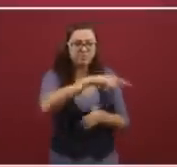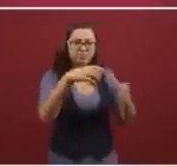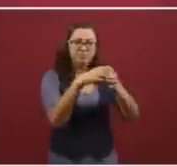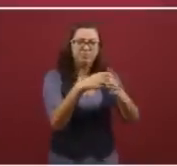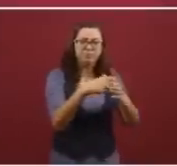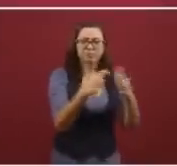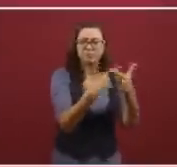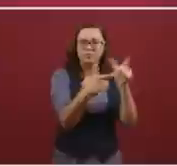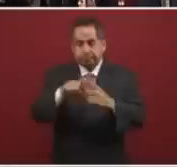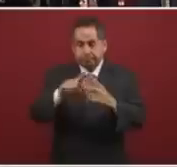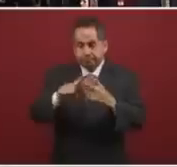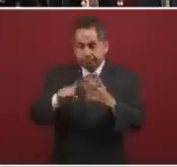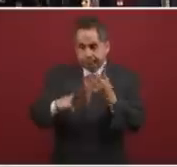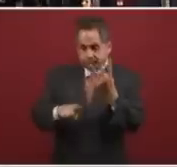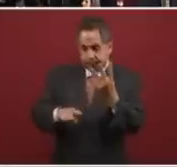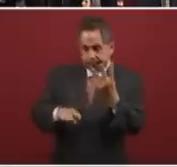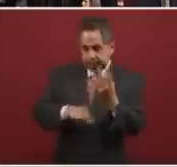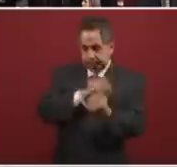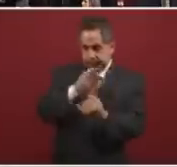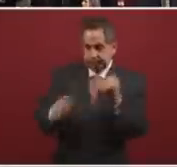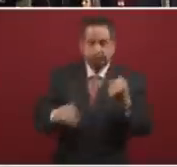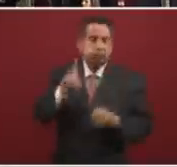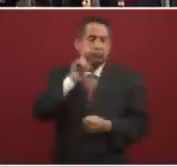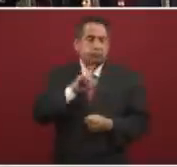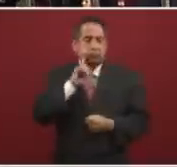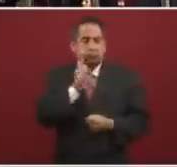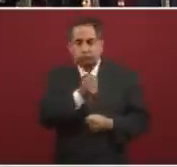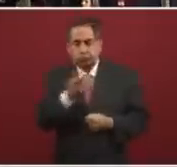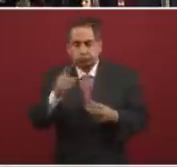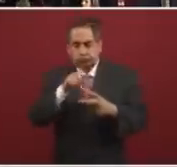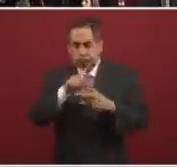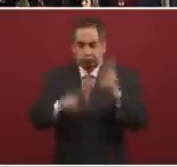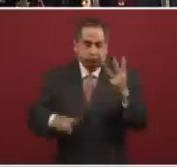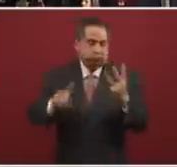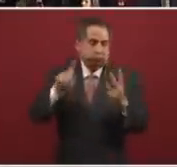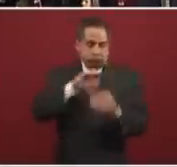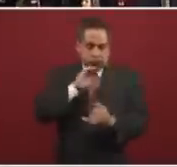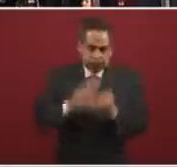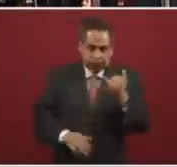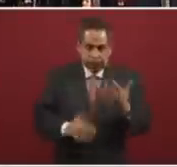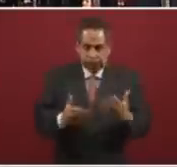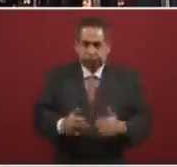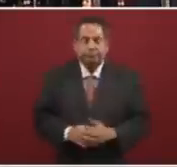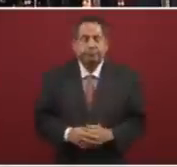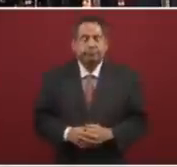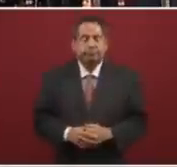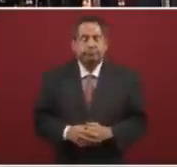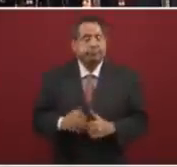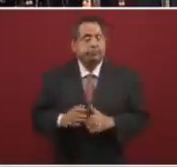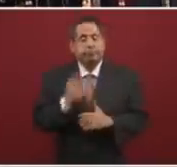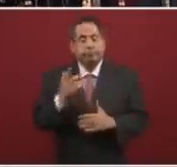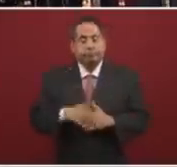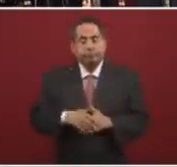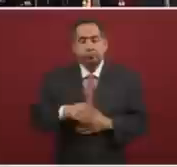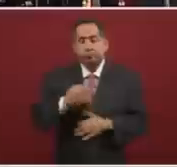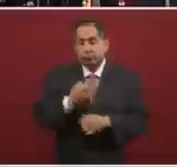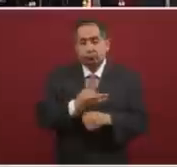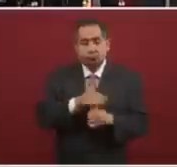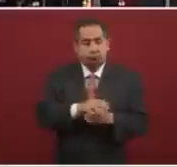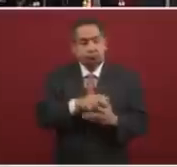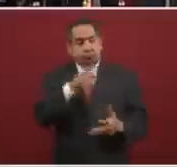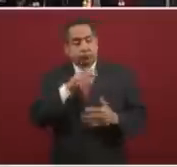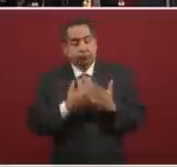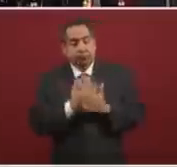a que fracasemos a sí mismo dijo que es aconsejable la renovación de los poderes a través del combate a la corrupción